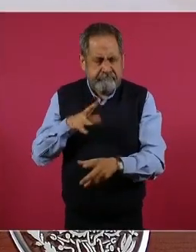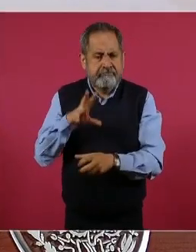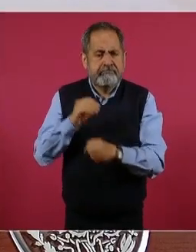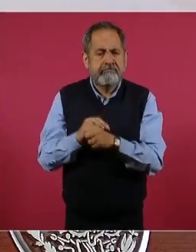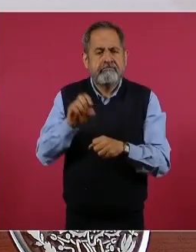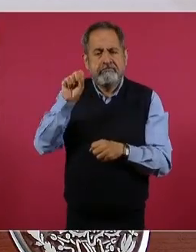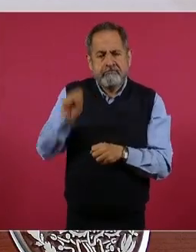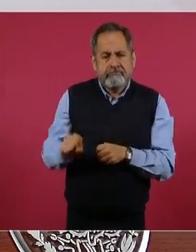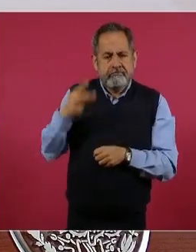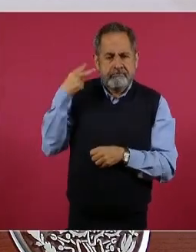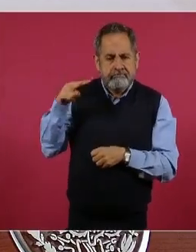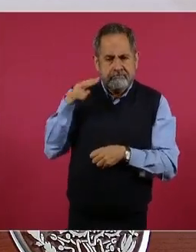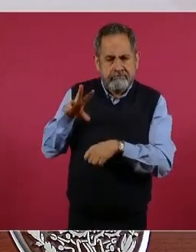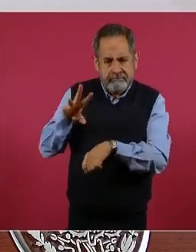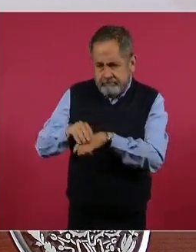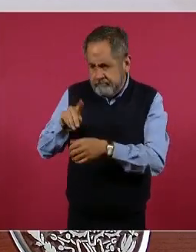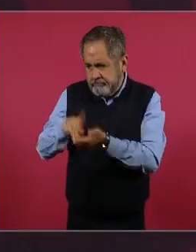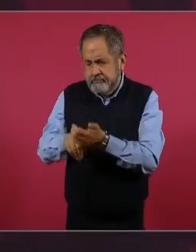el sur de Veracruz.